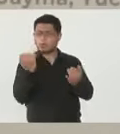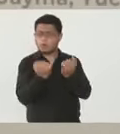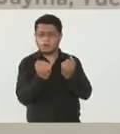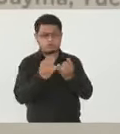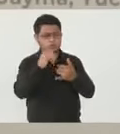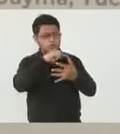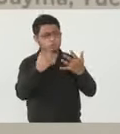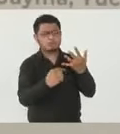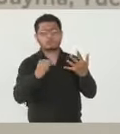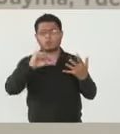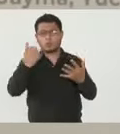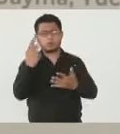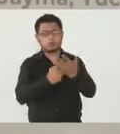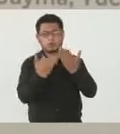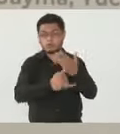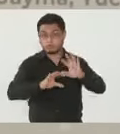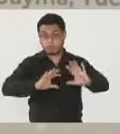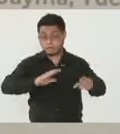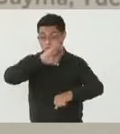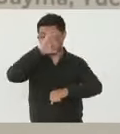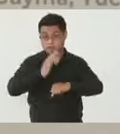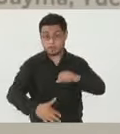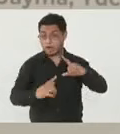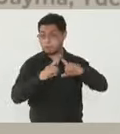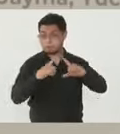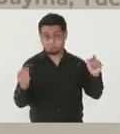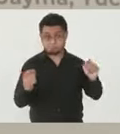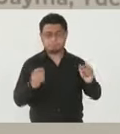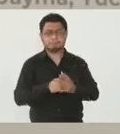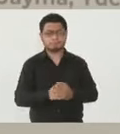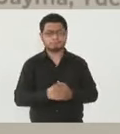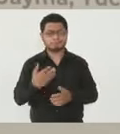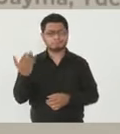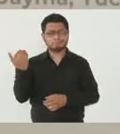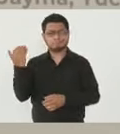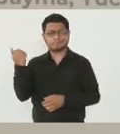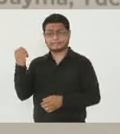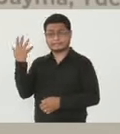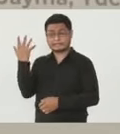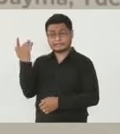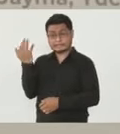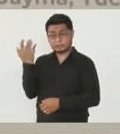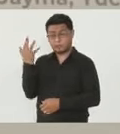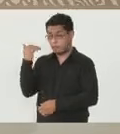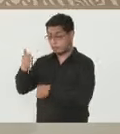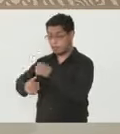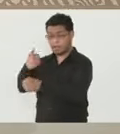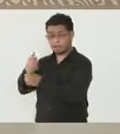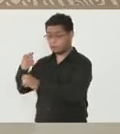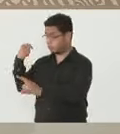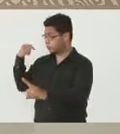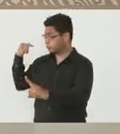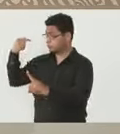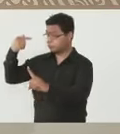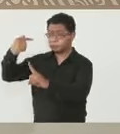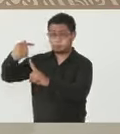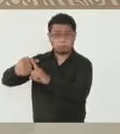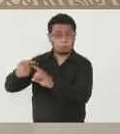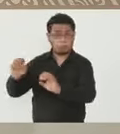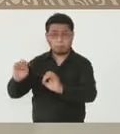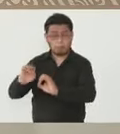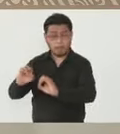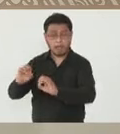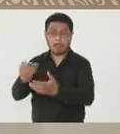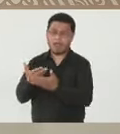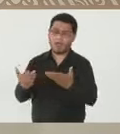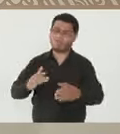obra que ya se concluyó, que es una obra que desde hace más de 50 años no se había realizado, que es una inversión para